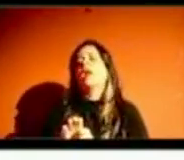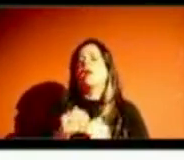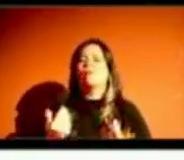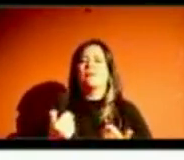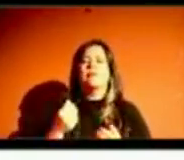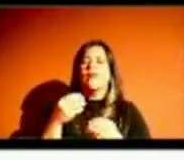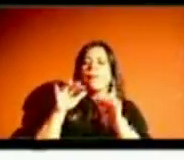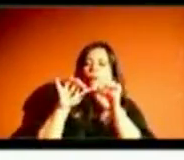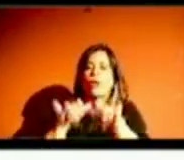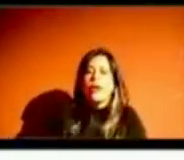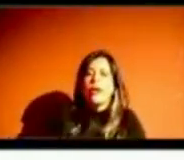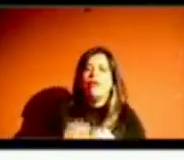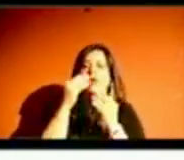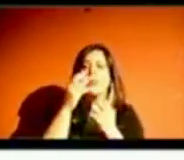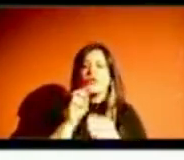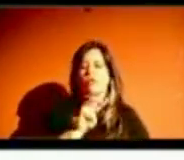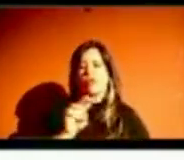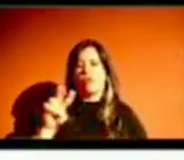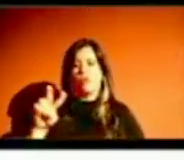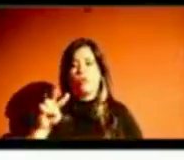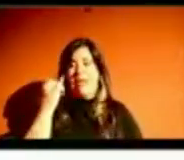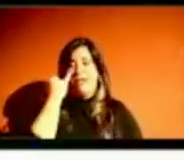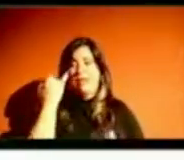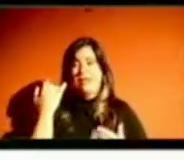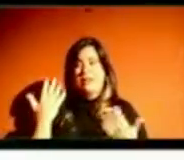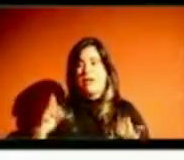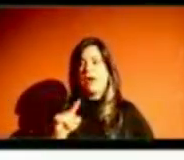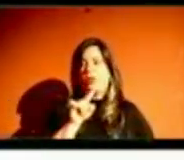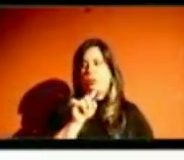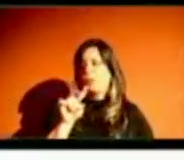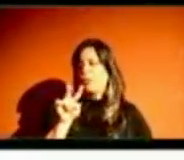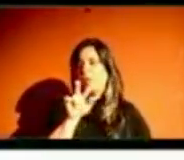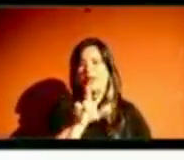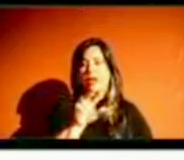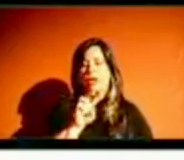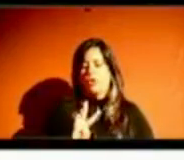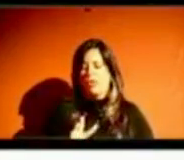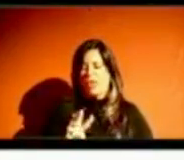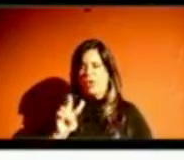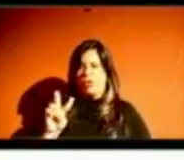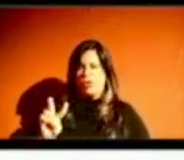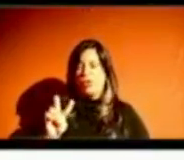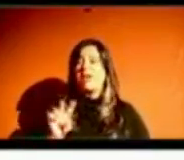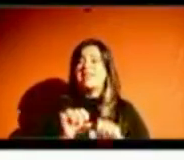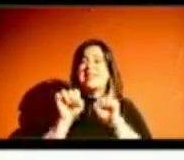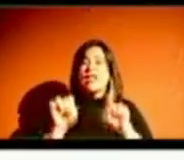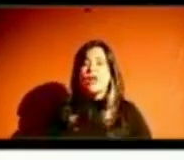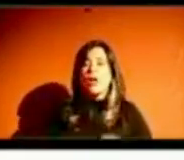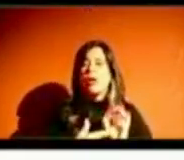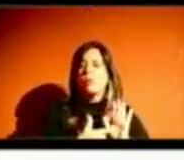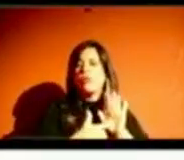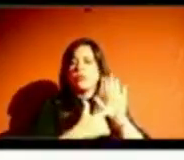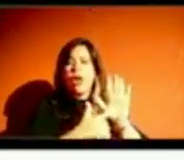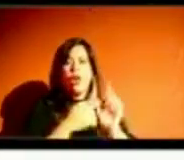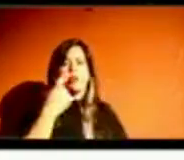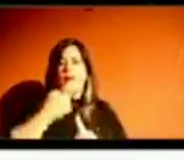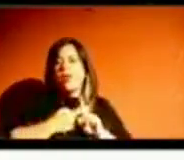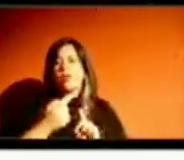información de la W-2. Si tiene una, dos, tres W-2, el sistema le traerá